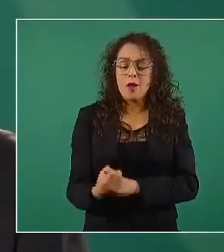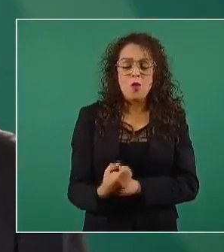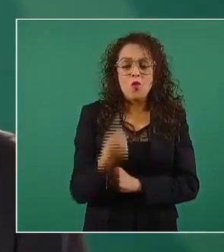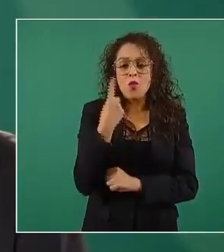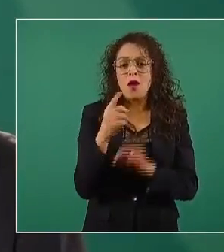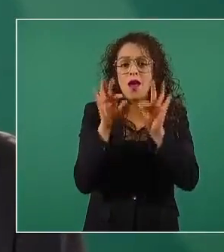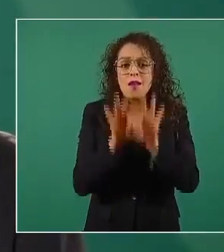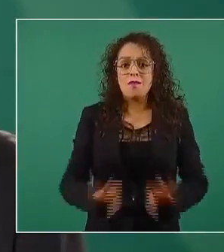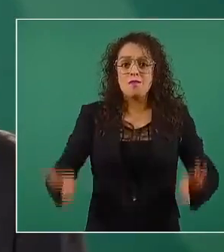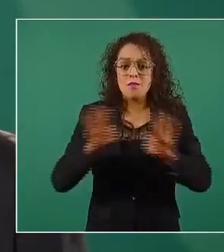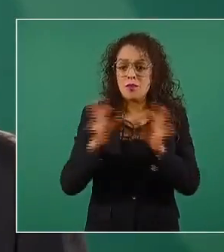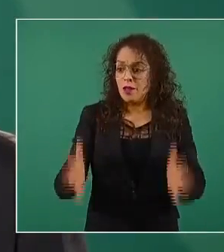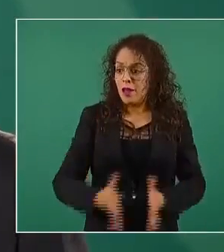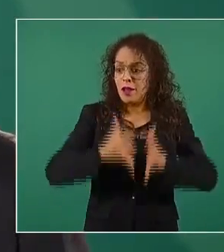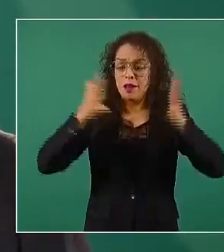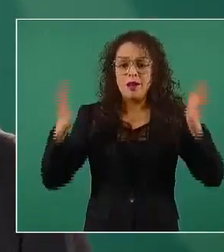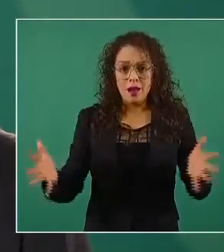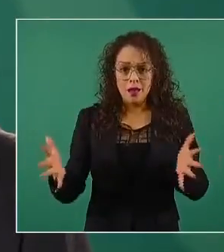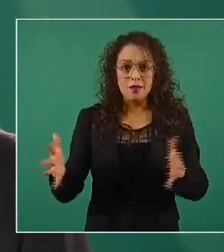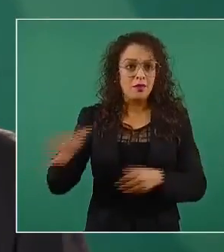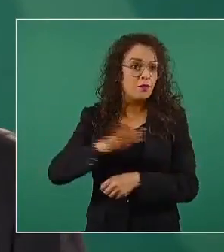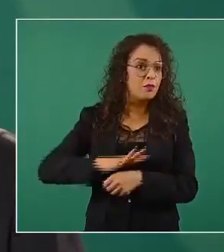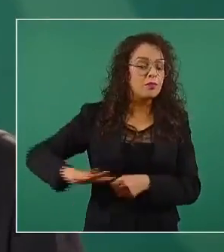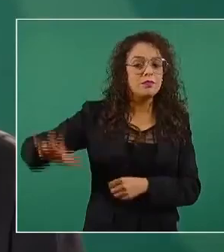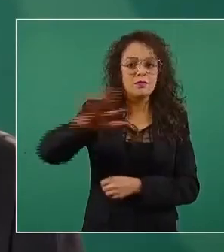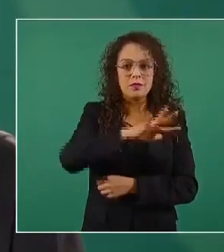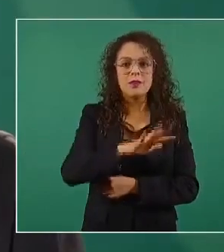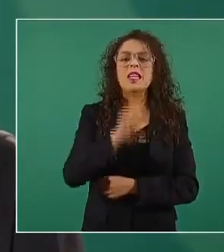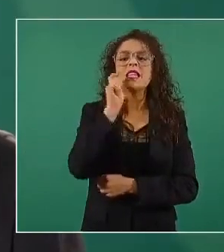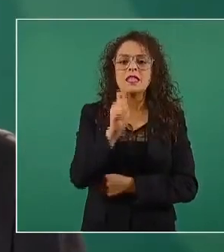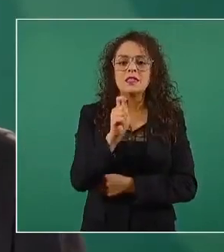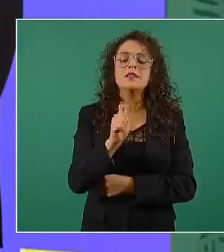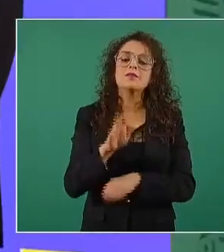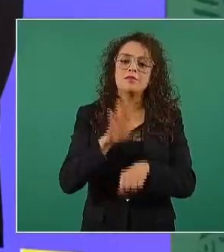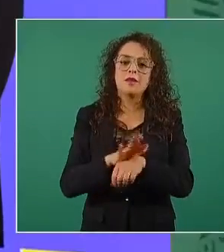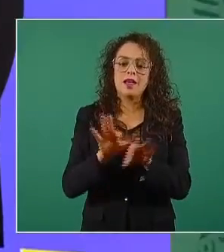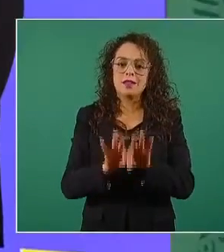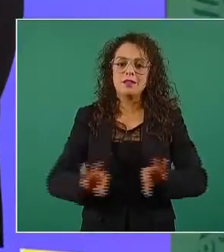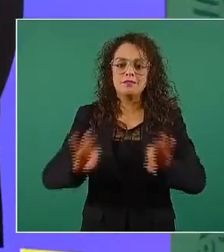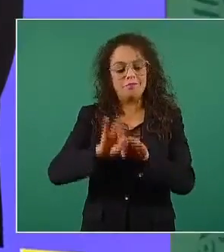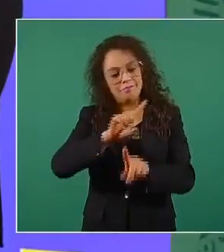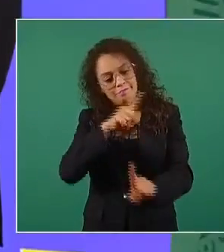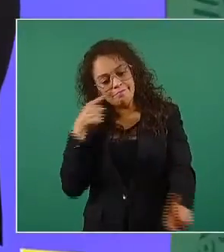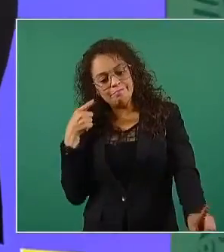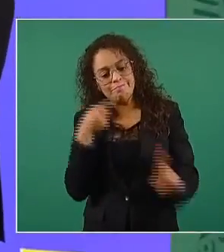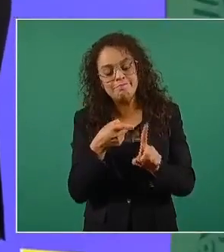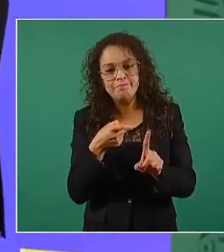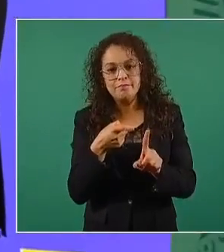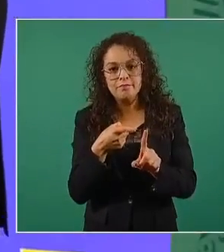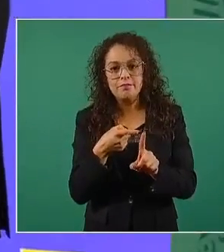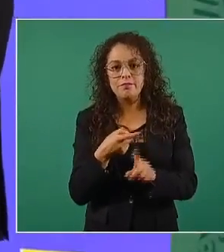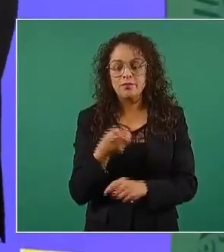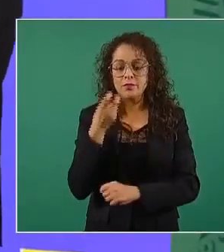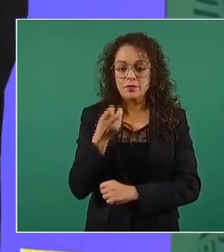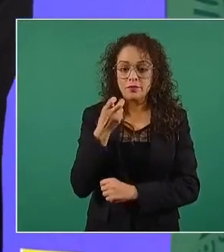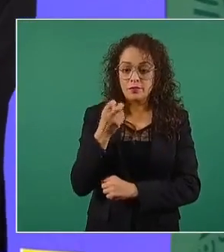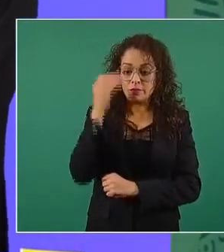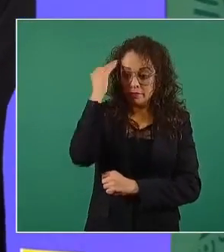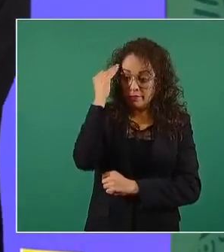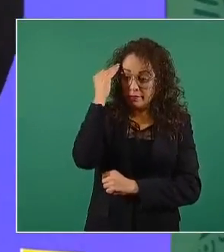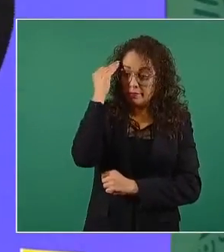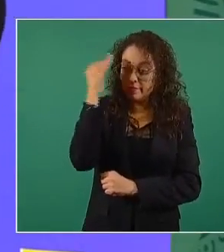y puede aspirar: coincidir en lo importante. En una época marcada por los colores de los